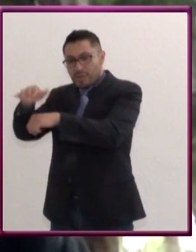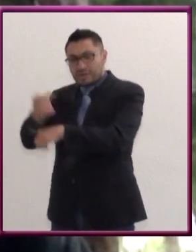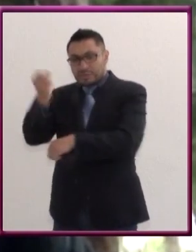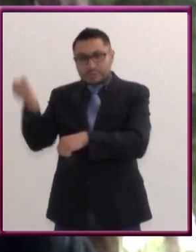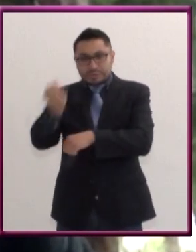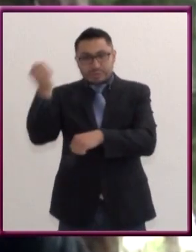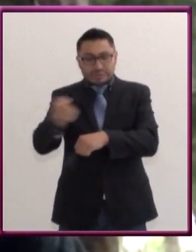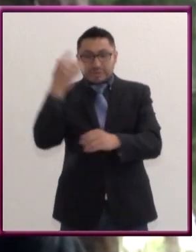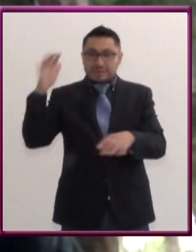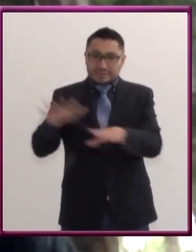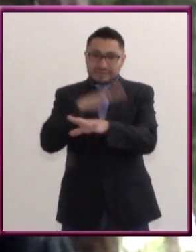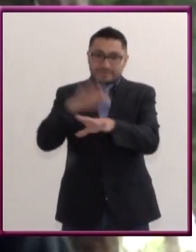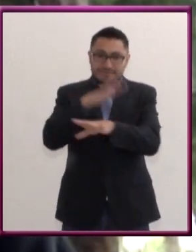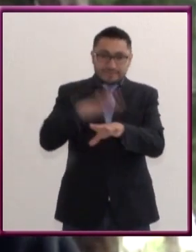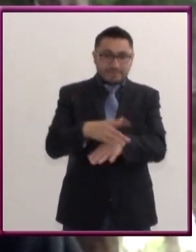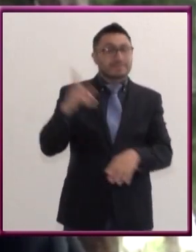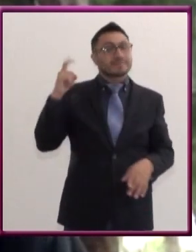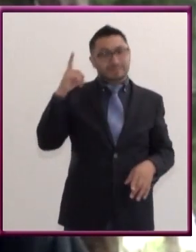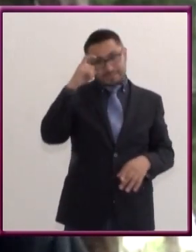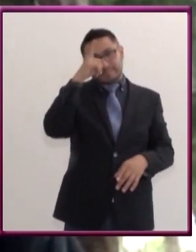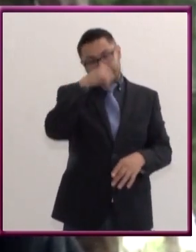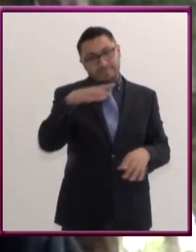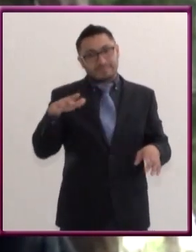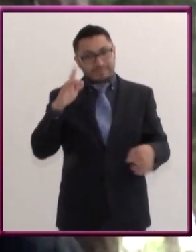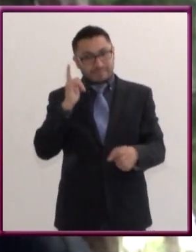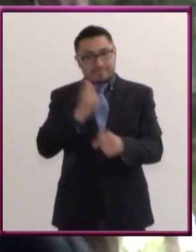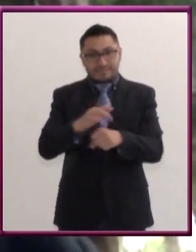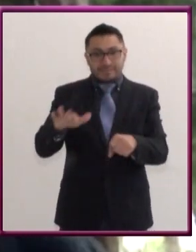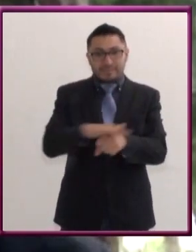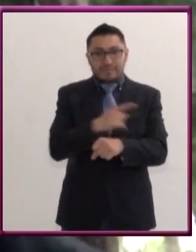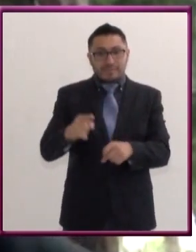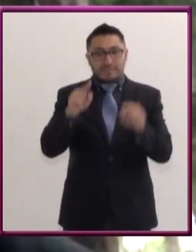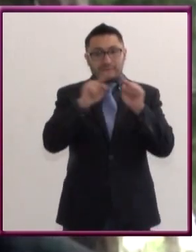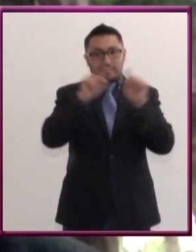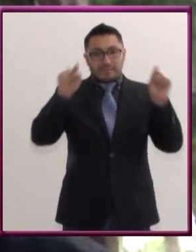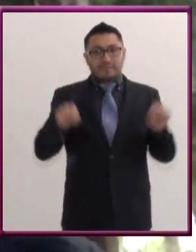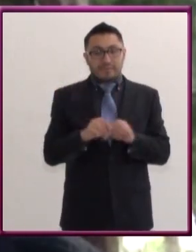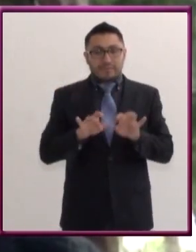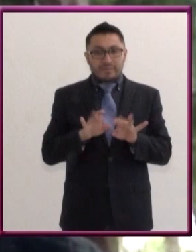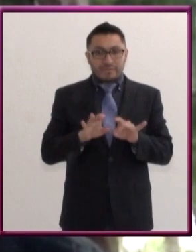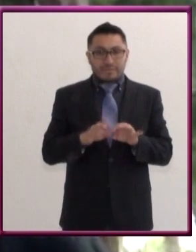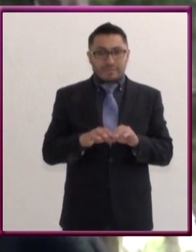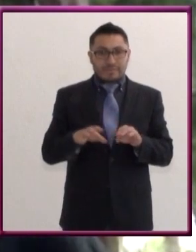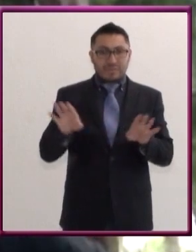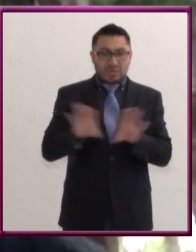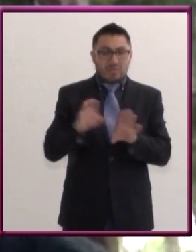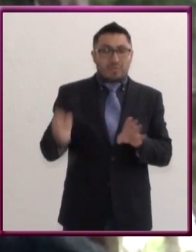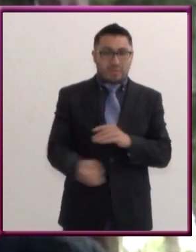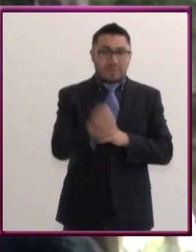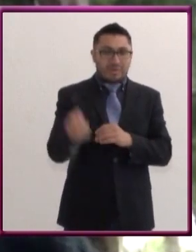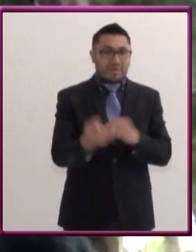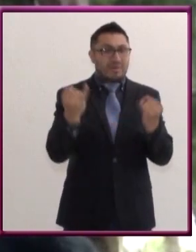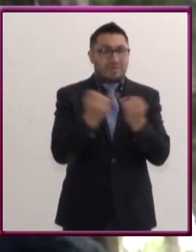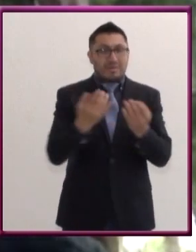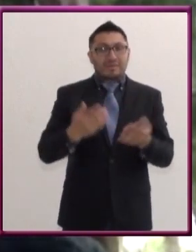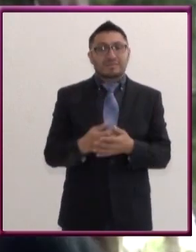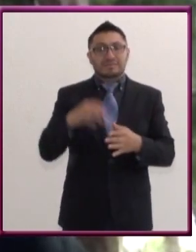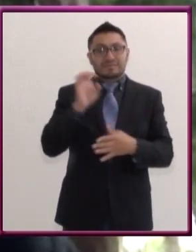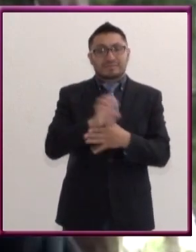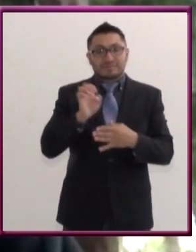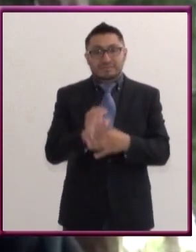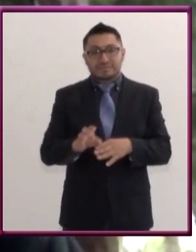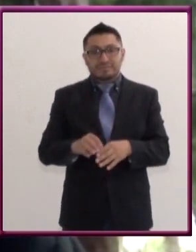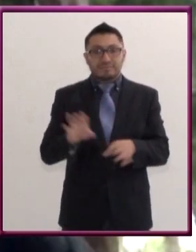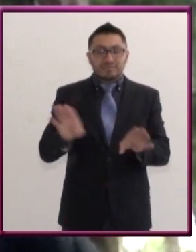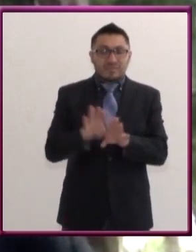infinita y va variando. Entonces, pues es muy difícil calcularlo porque nuestras computadoras que tenemos son finitas y son binarias.